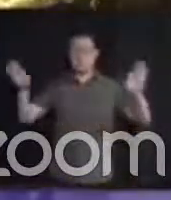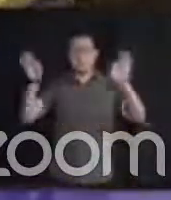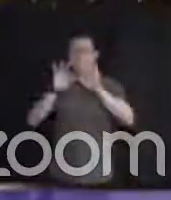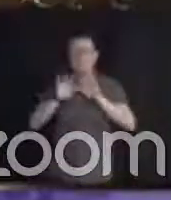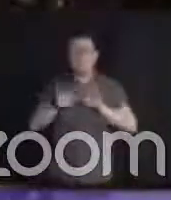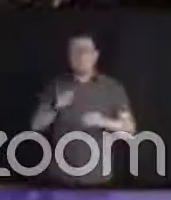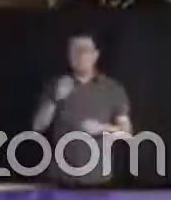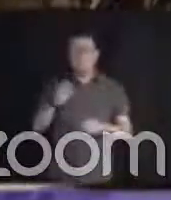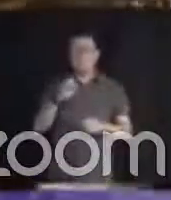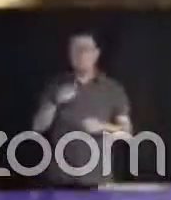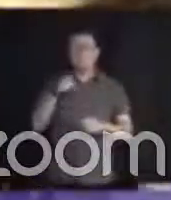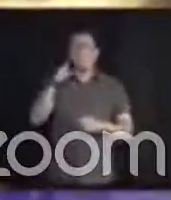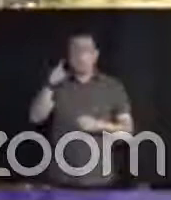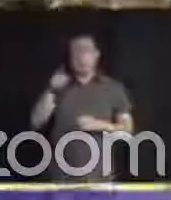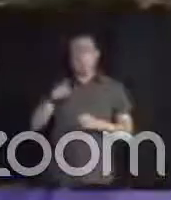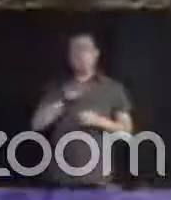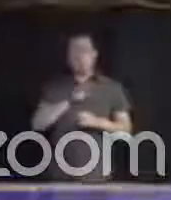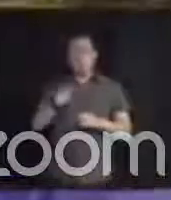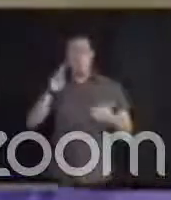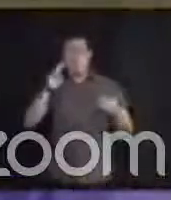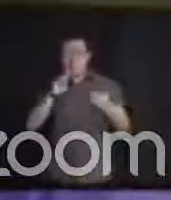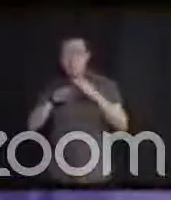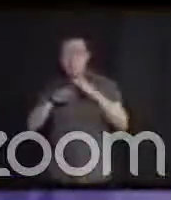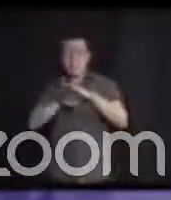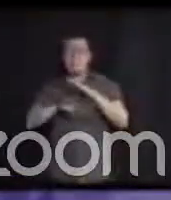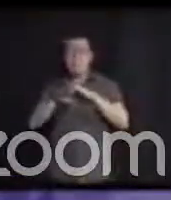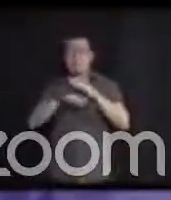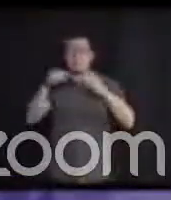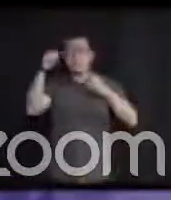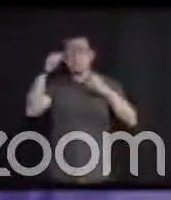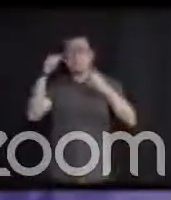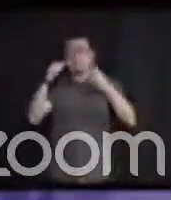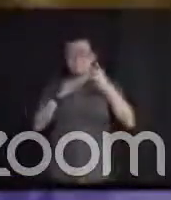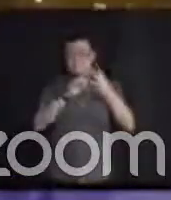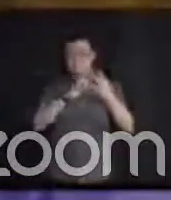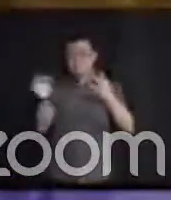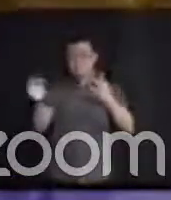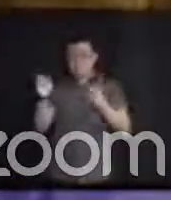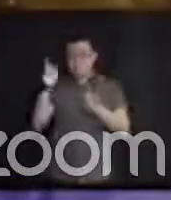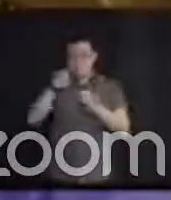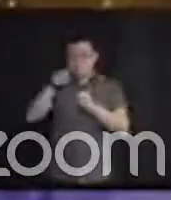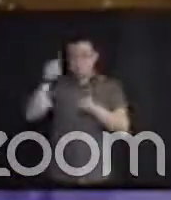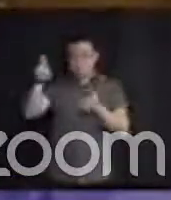importante. Consulta las bases y empieza a calificar.